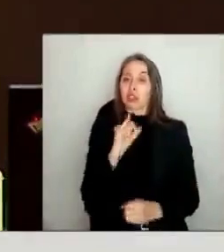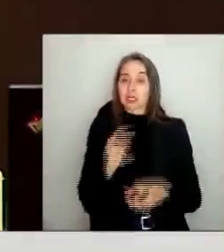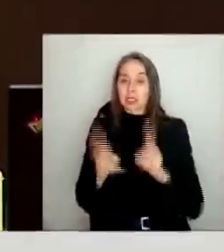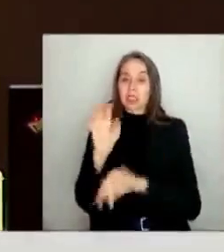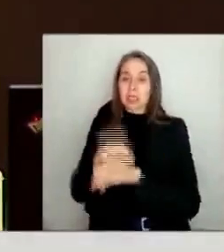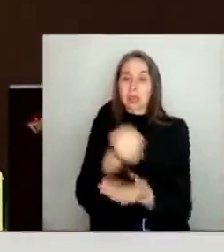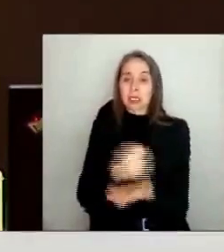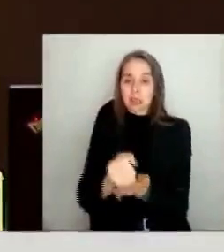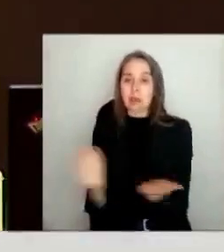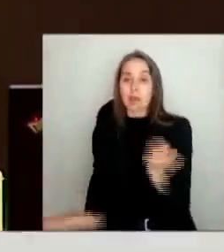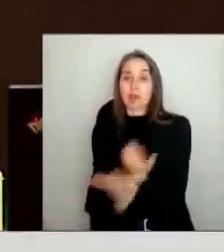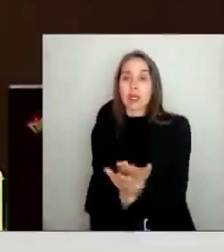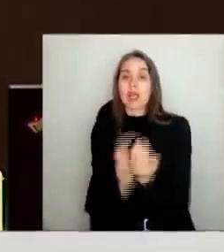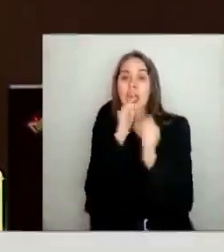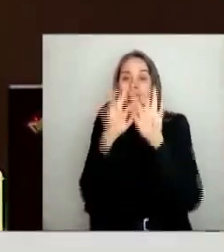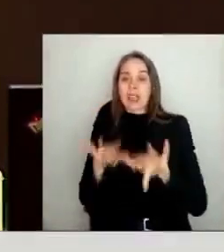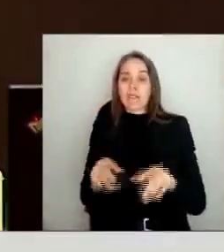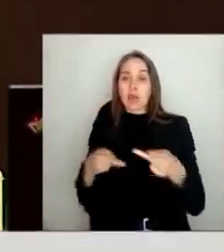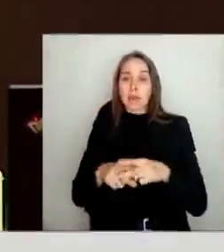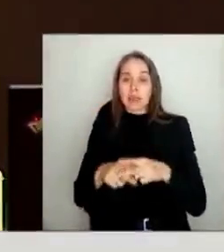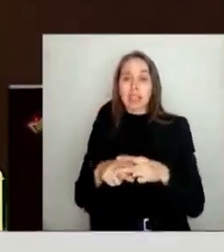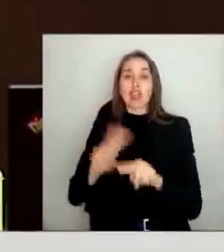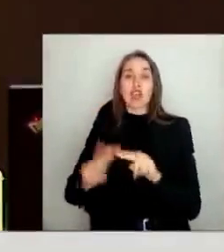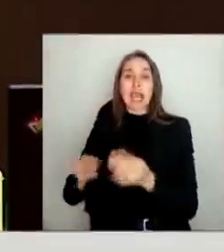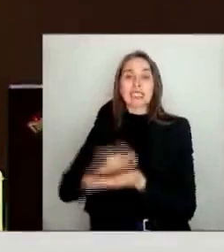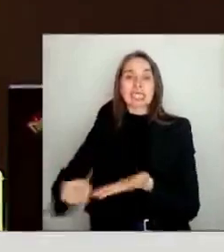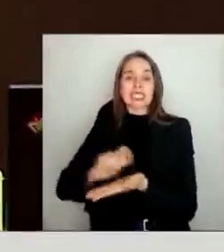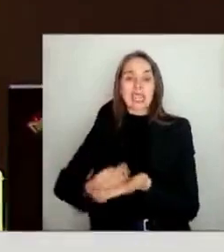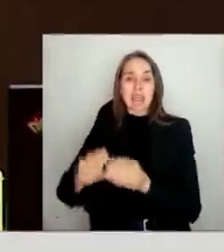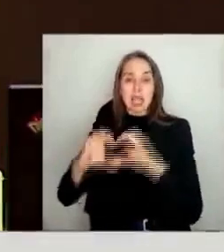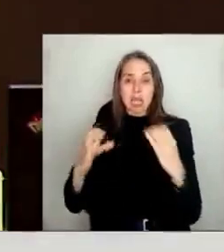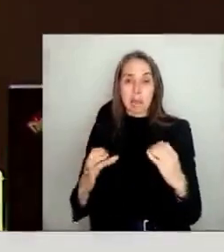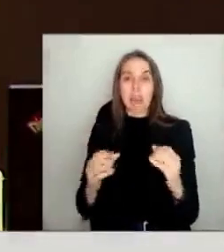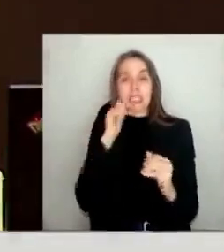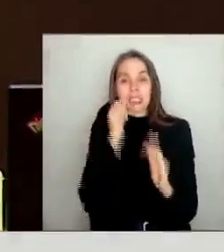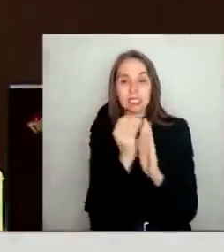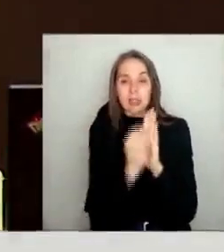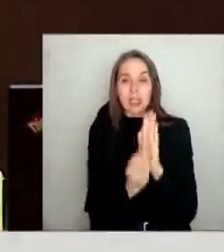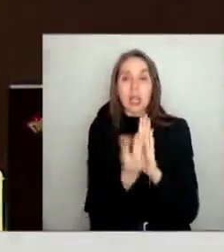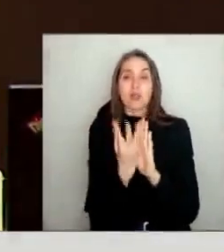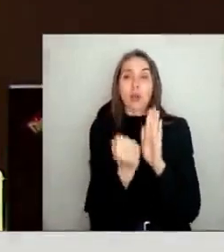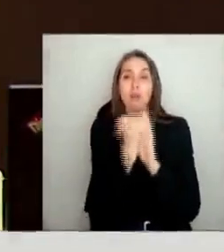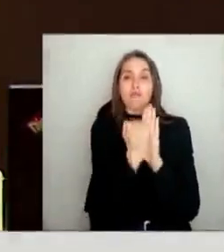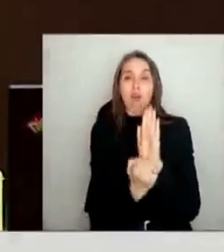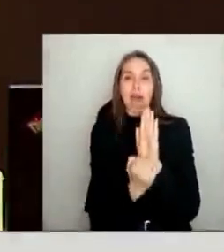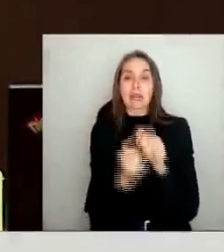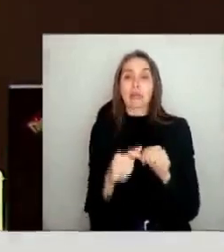técnicos también de la secretaría que implican la incorporación de artículos transitorios a la Constitución también